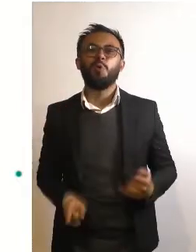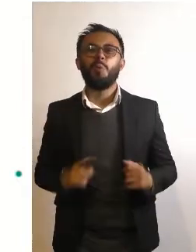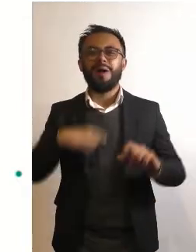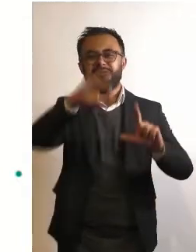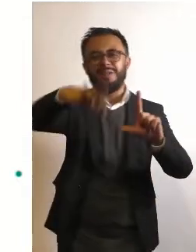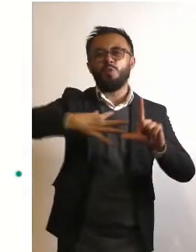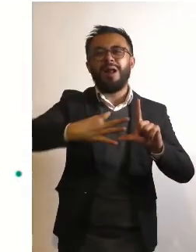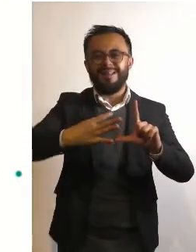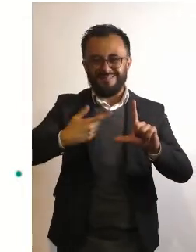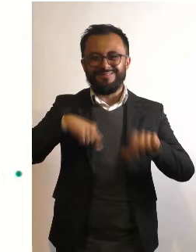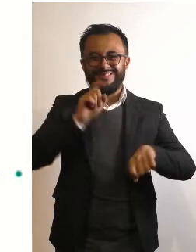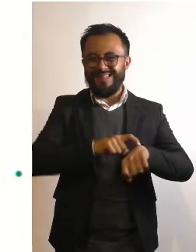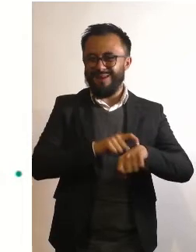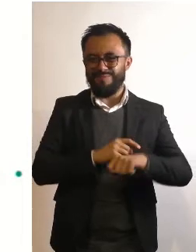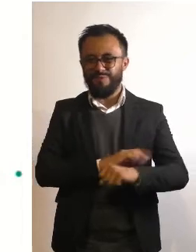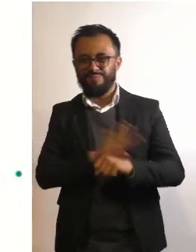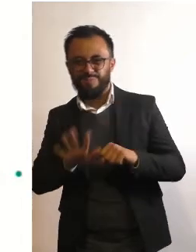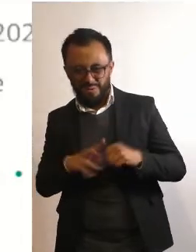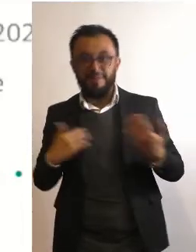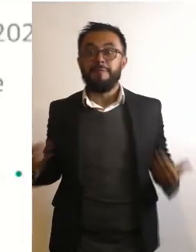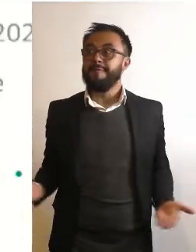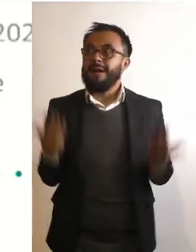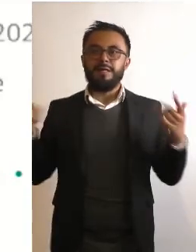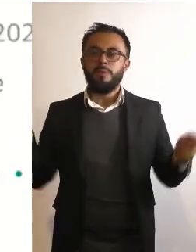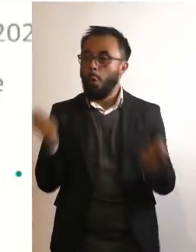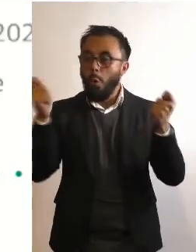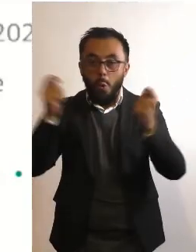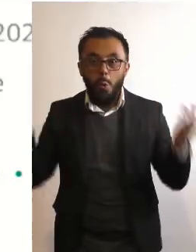casa. Siguiente.